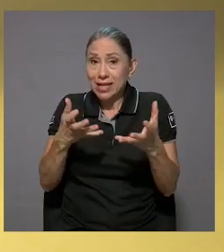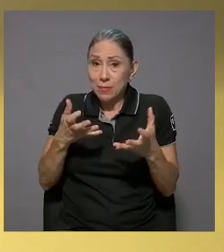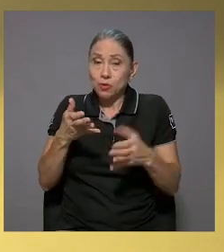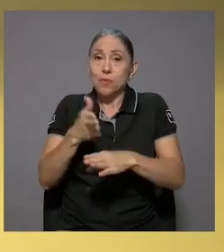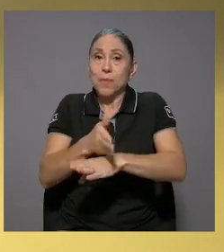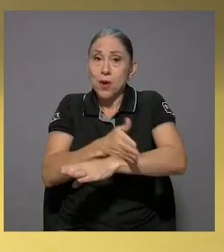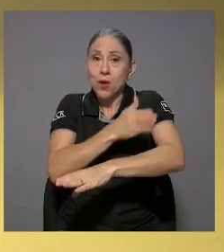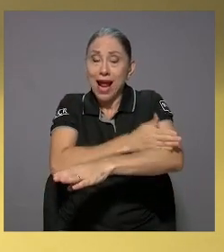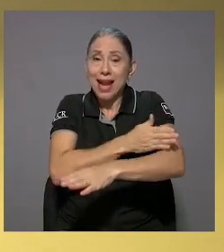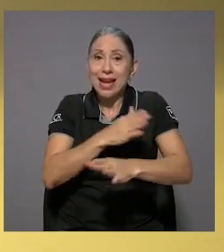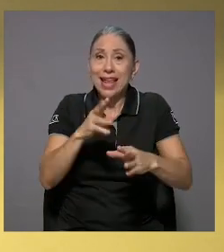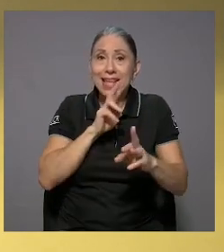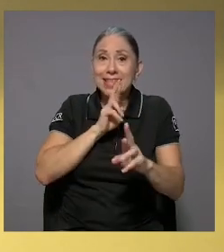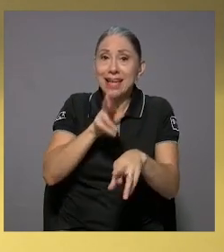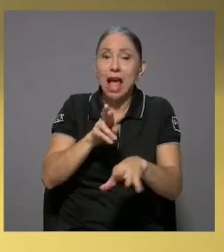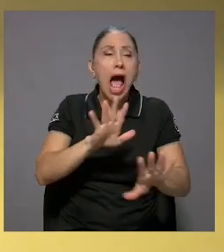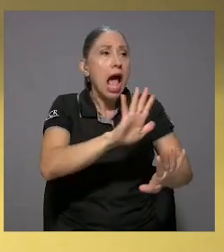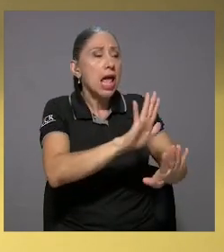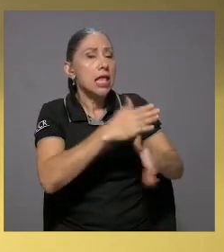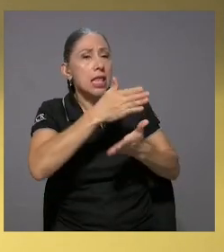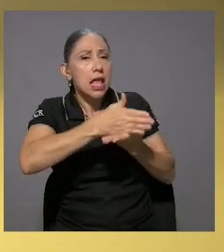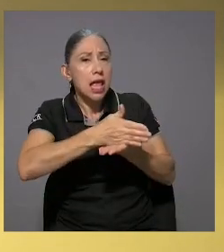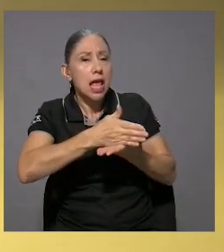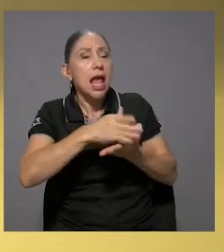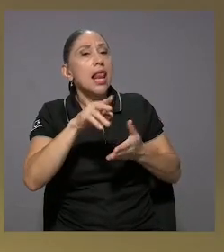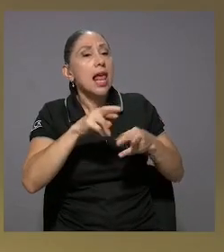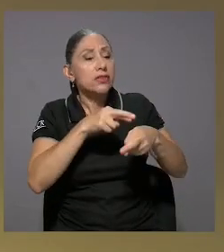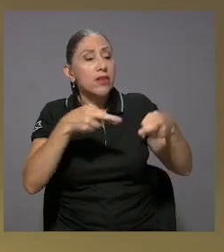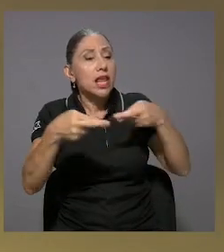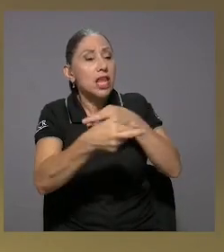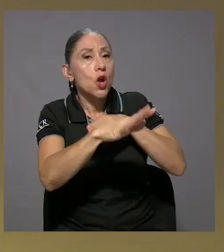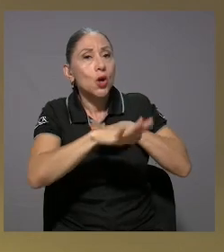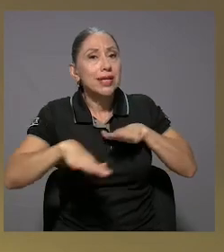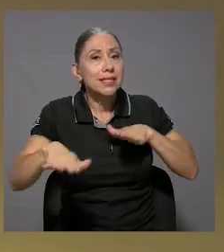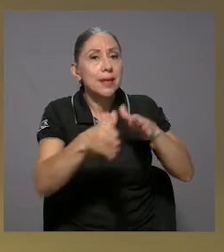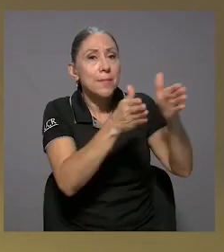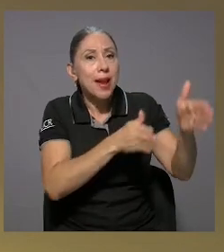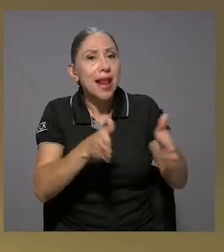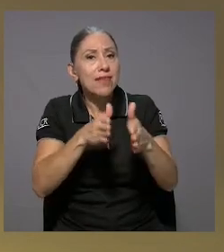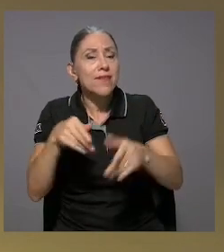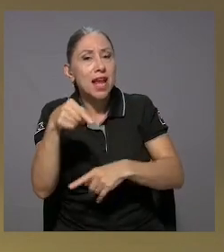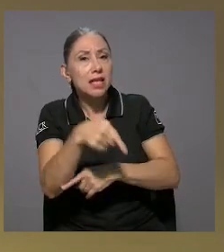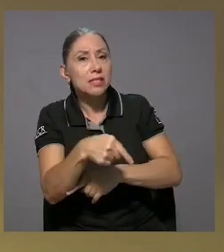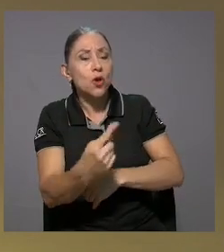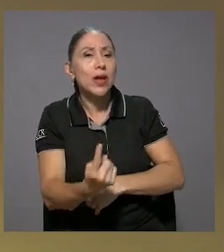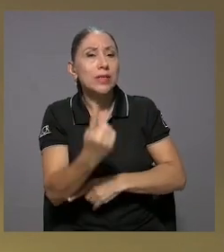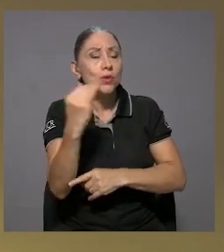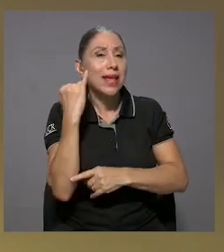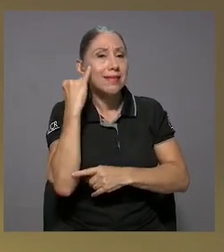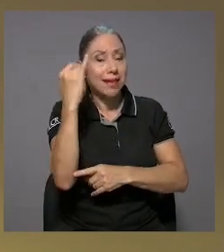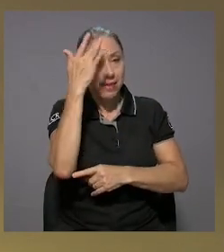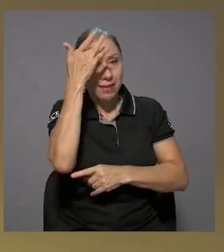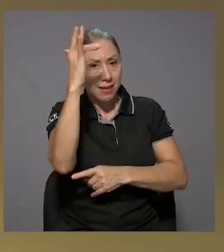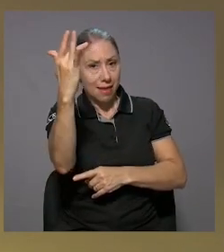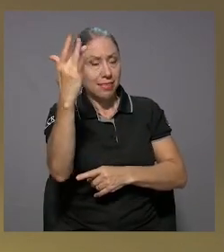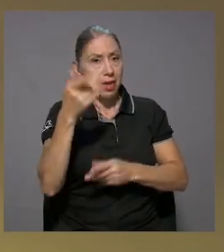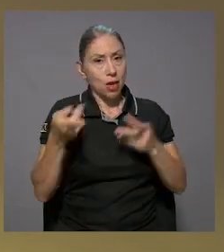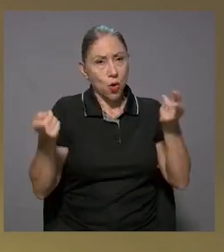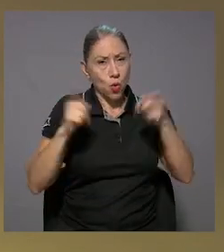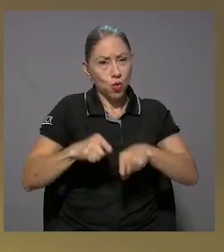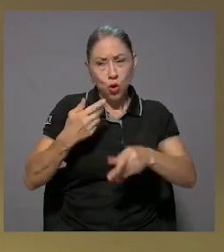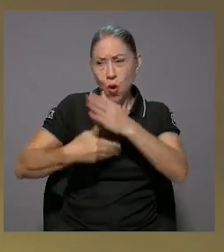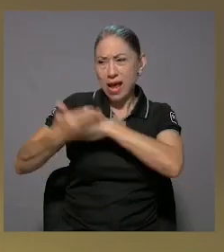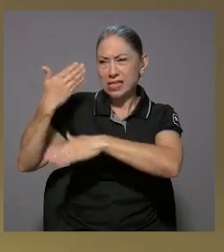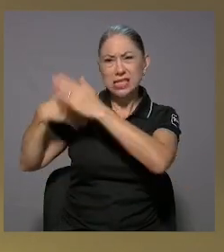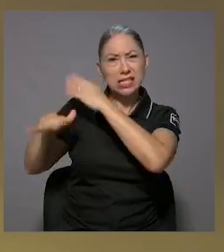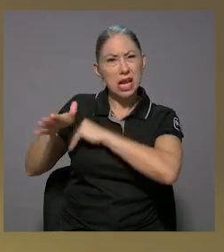mejorar indicadores y estudiar más a fondo... interrumpirla ahí. Las regiones de planificación es una idea inteligente que